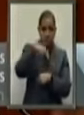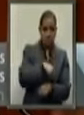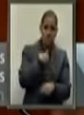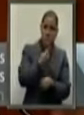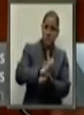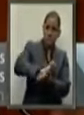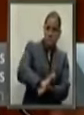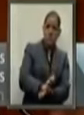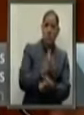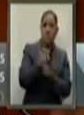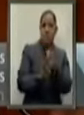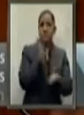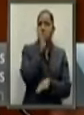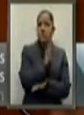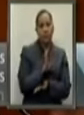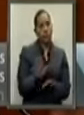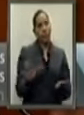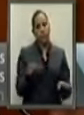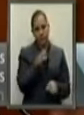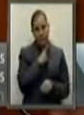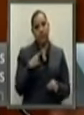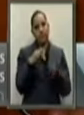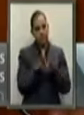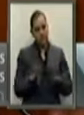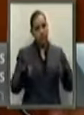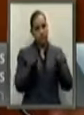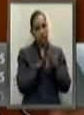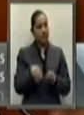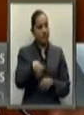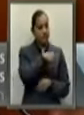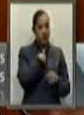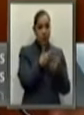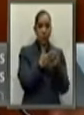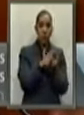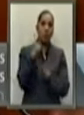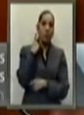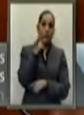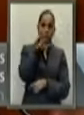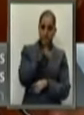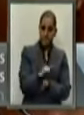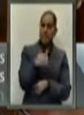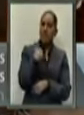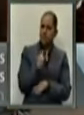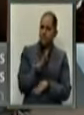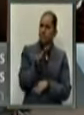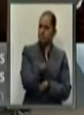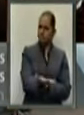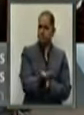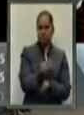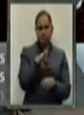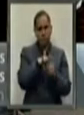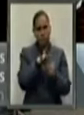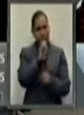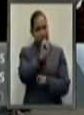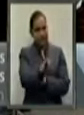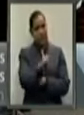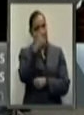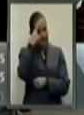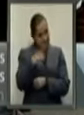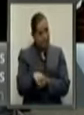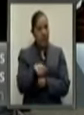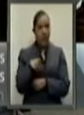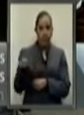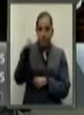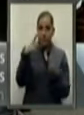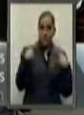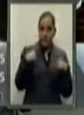comunidades. En el grupo parlamentario del PRI votaremos en favor del presente dictamen para que nuestros connacionales puedan reunirse con